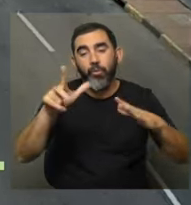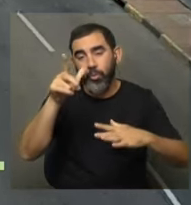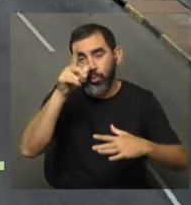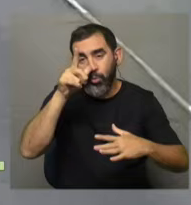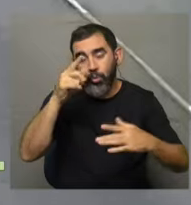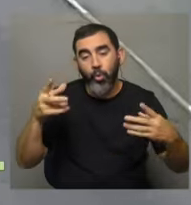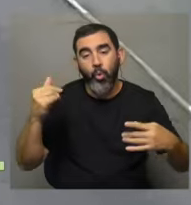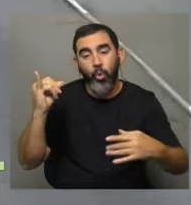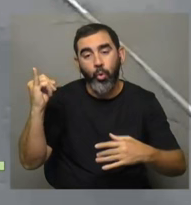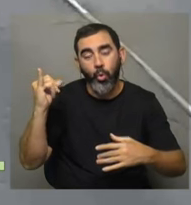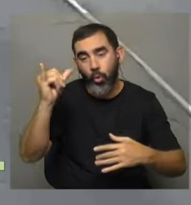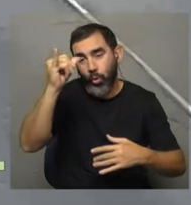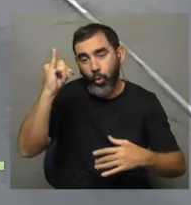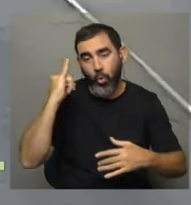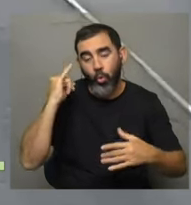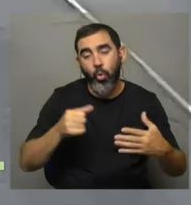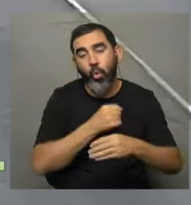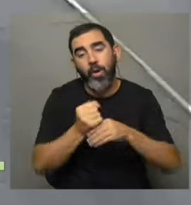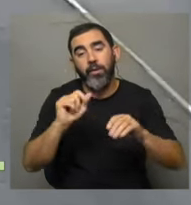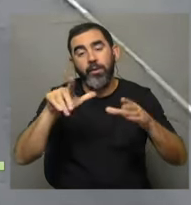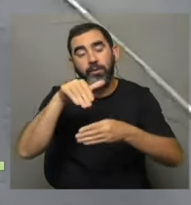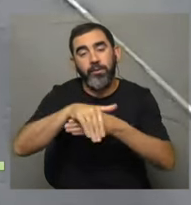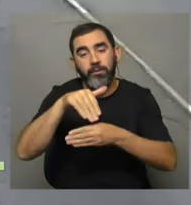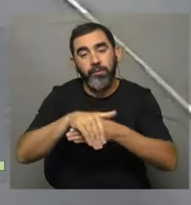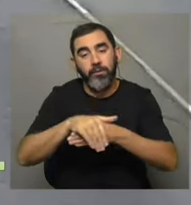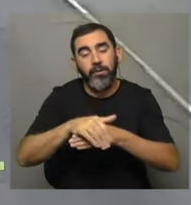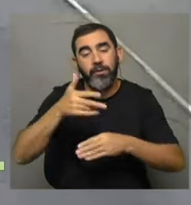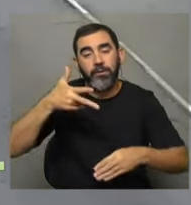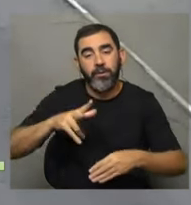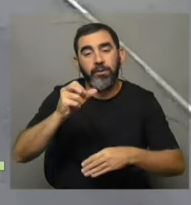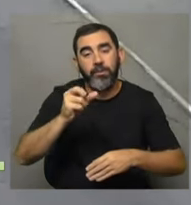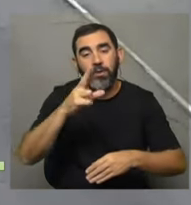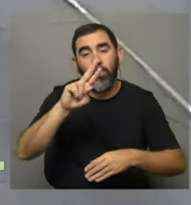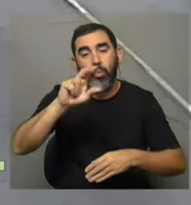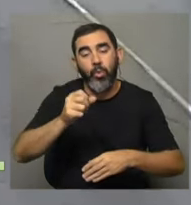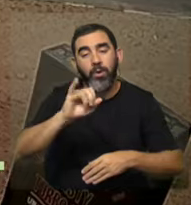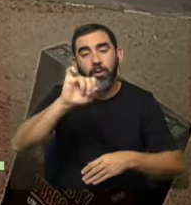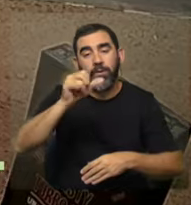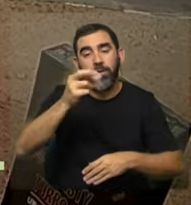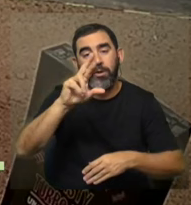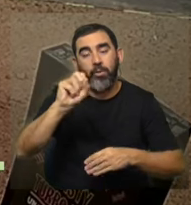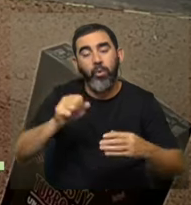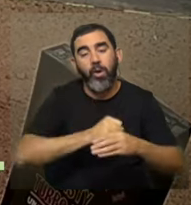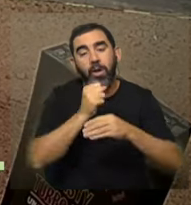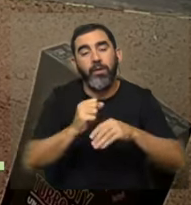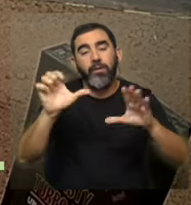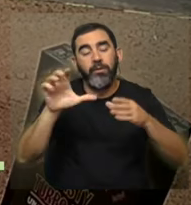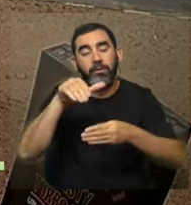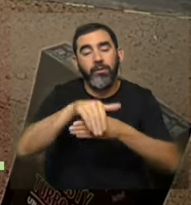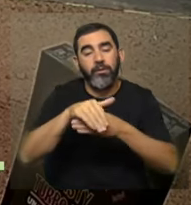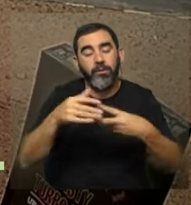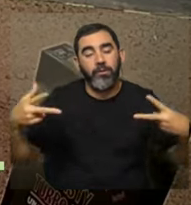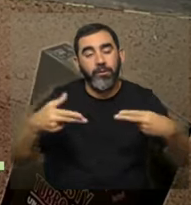cortado pero hasta las 7 de la tarde por tareas de hormigonado y charrua entre gaboto y yaro cortado hasta las 6 de la tarde